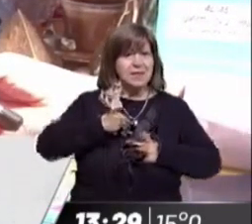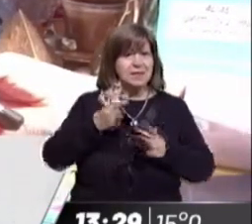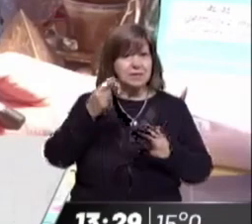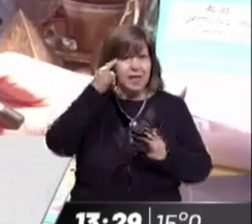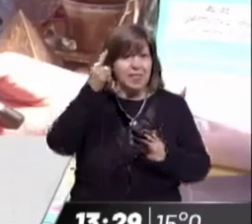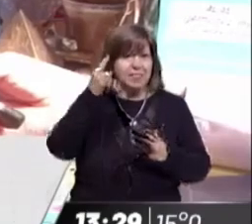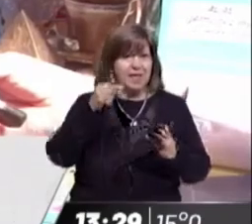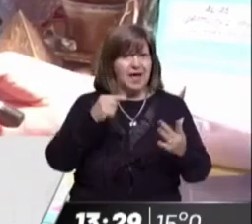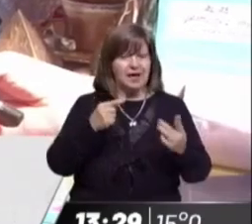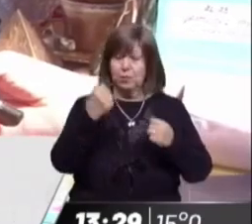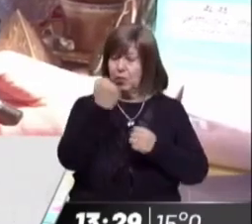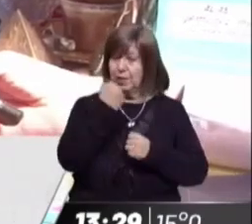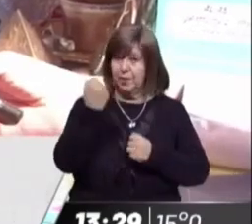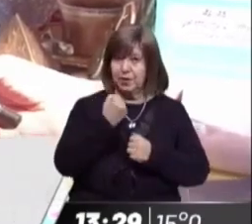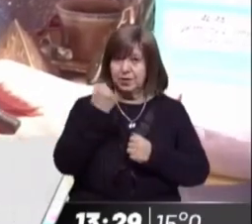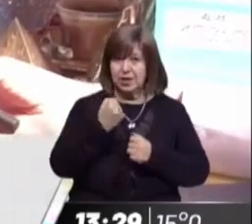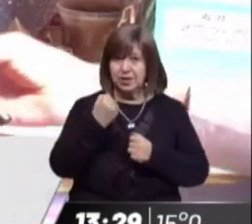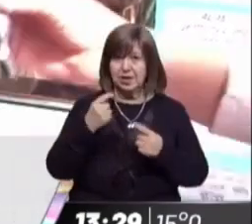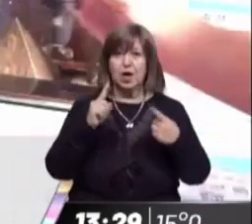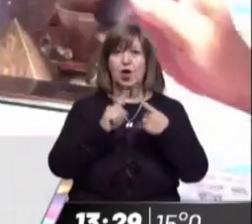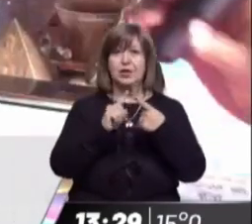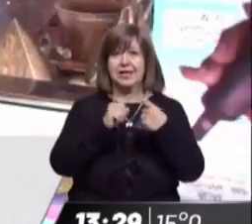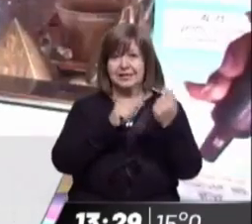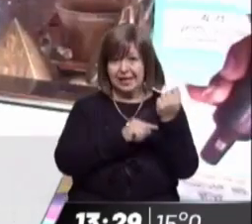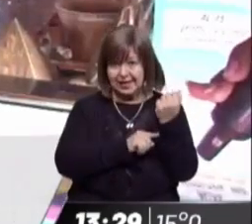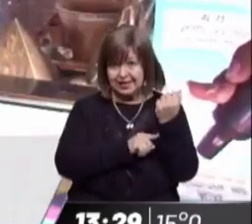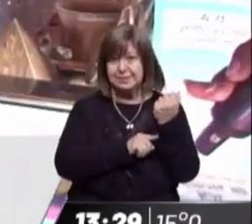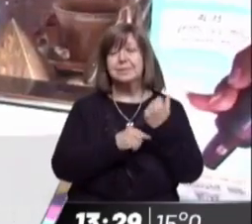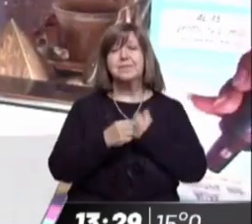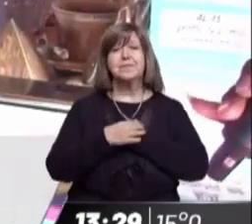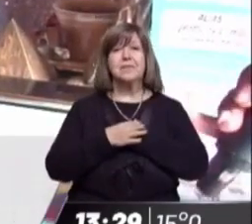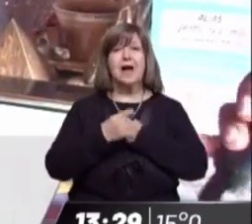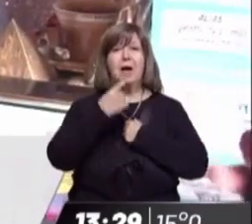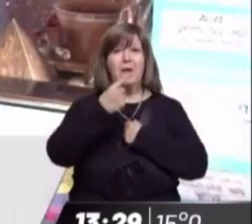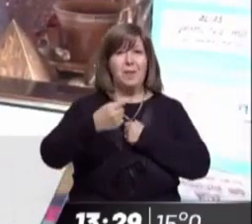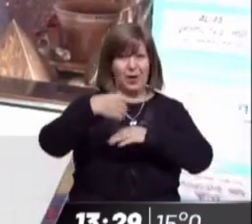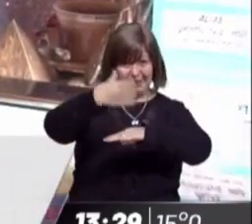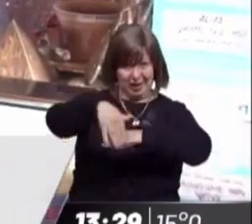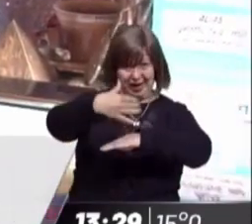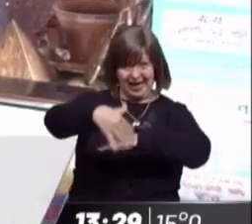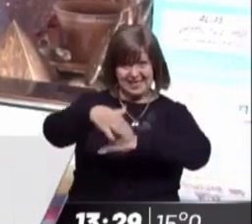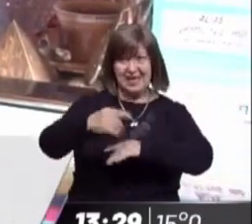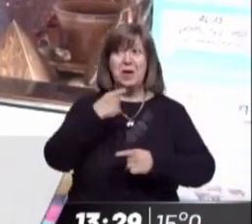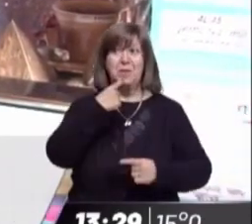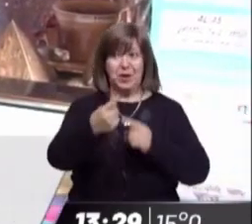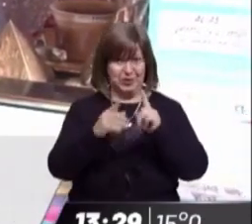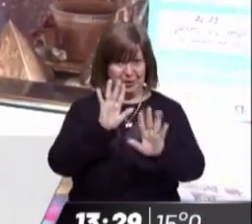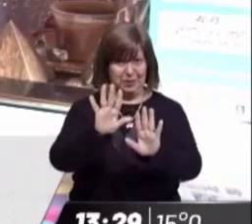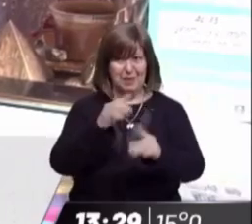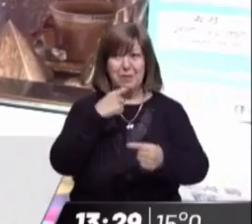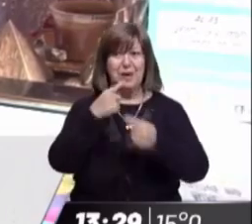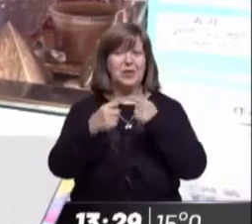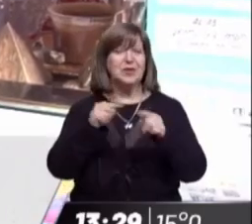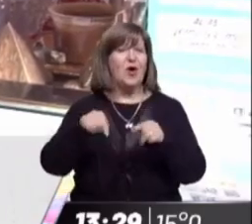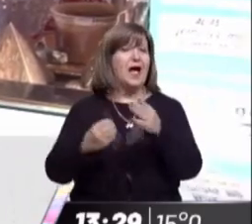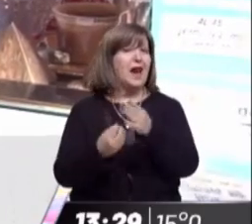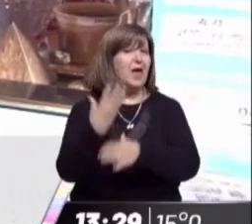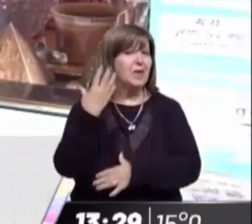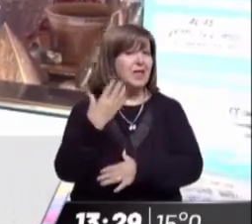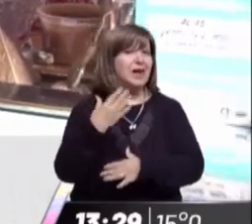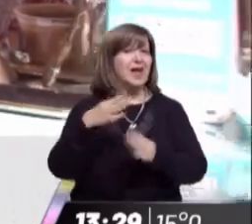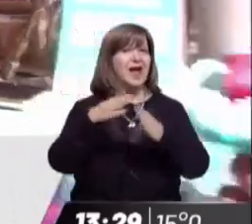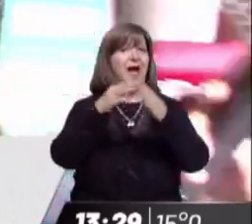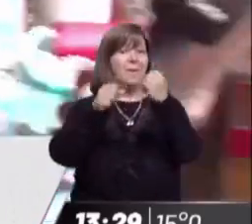es muy importante conectarse con eso Alejandra te invito a que escuchemos a la gente salimos a la calle le preguntamos a los mendosinos esta mañana estuvimos ahí en el